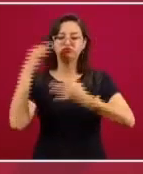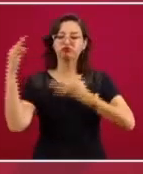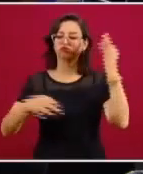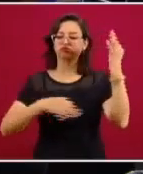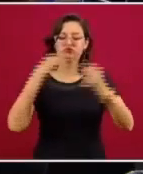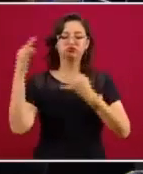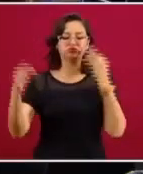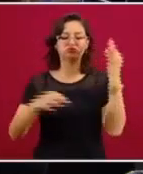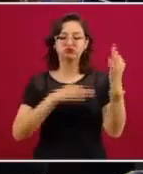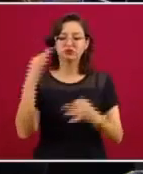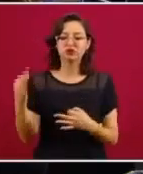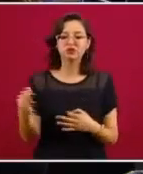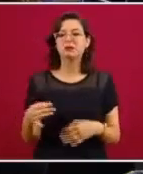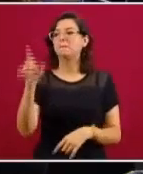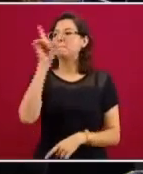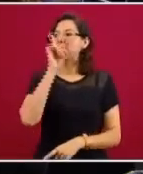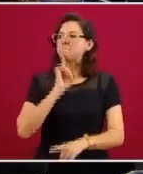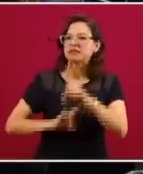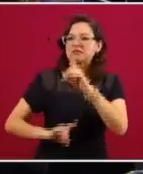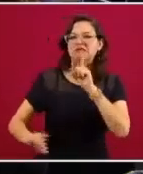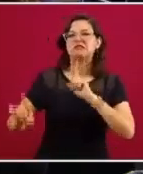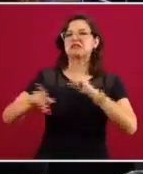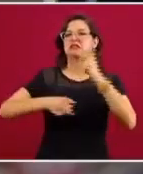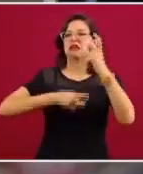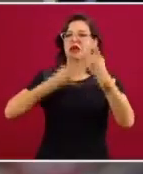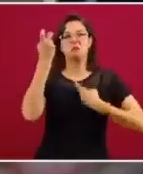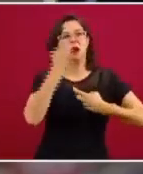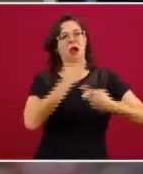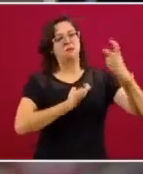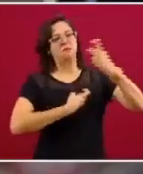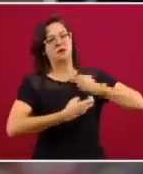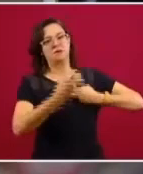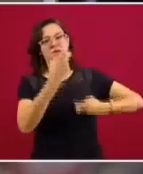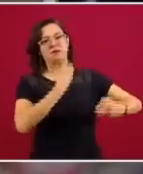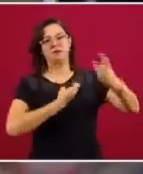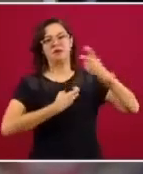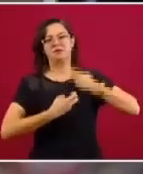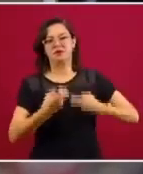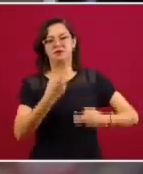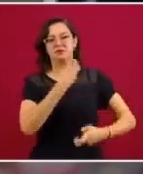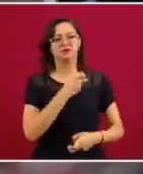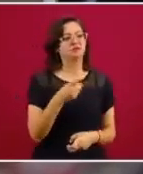de ataques, de calumnias, por los que no quieren